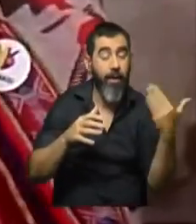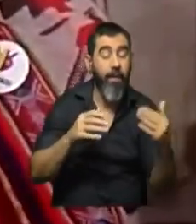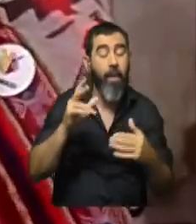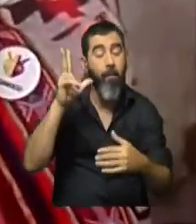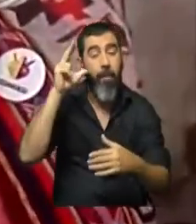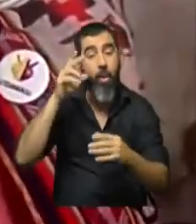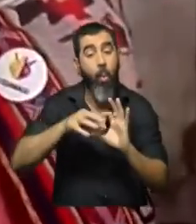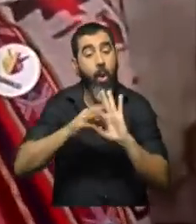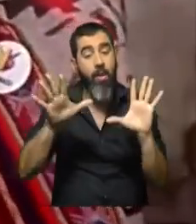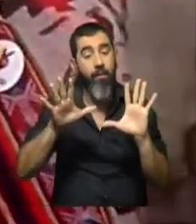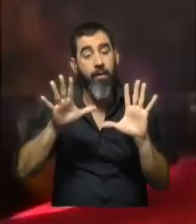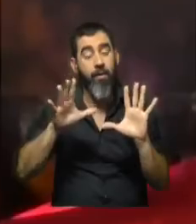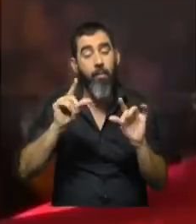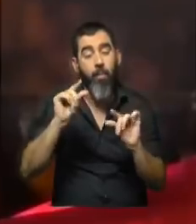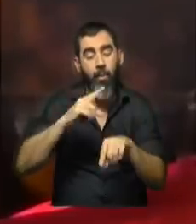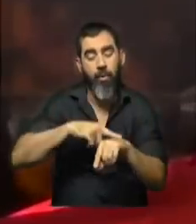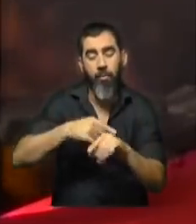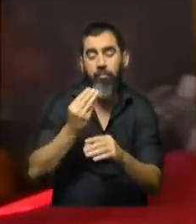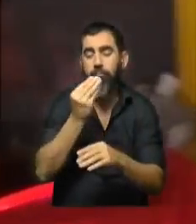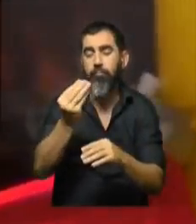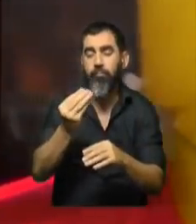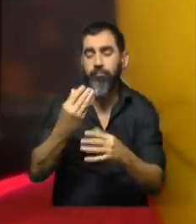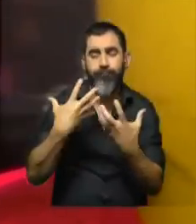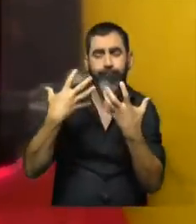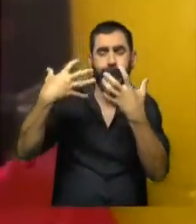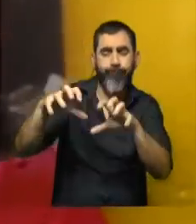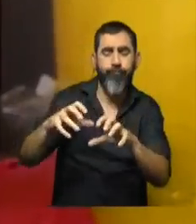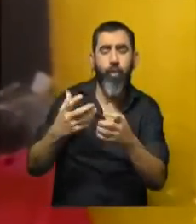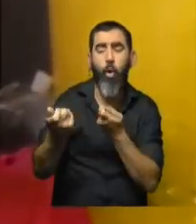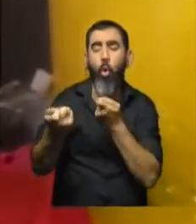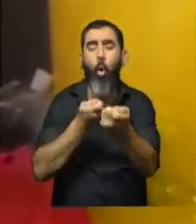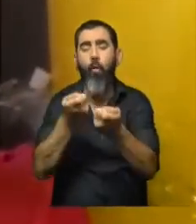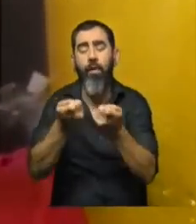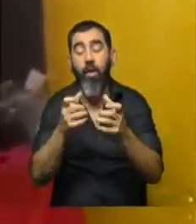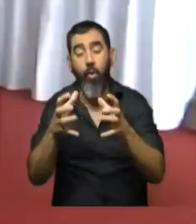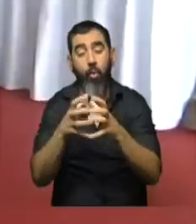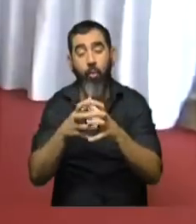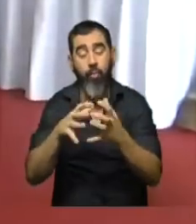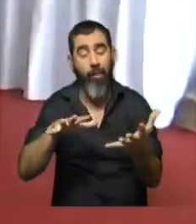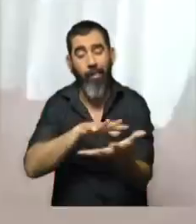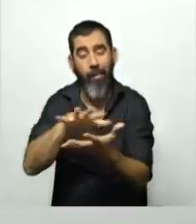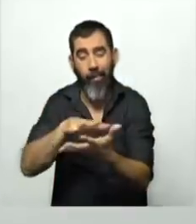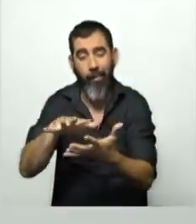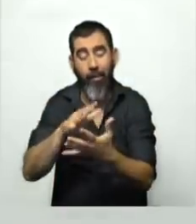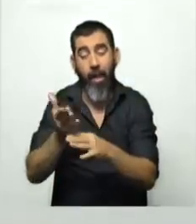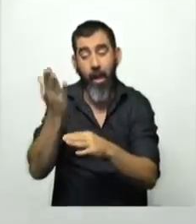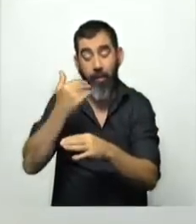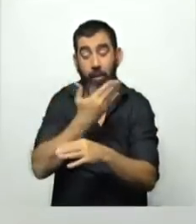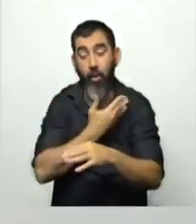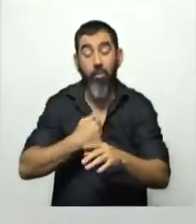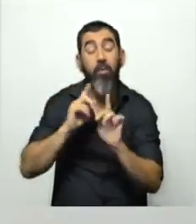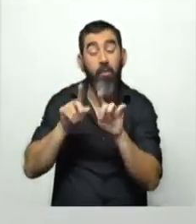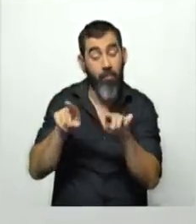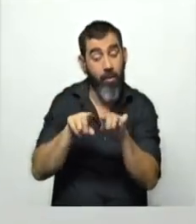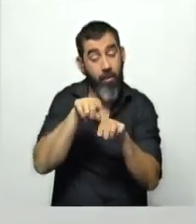poco de asumir le soltó la mano por considerar que buscaba gobernabilidad con sectores que habían desestabilizado gobiernos anteriores y que también lo harían con